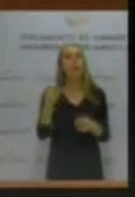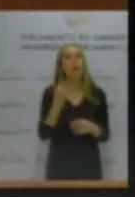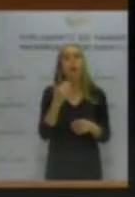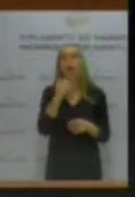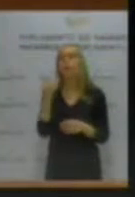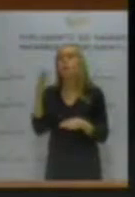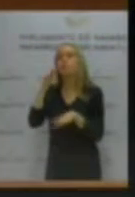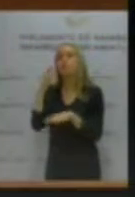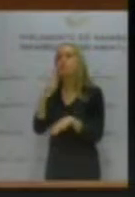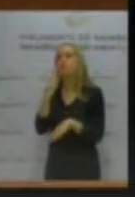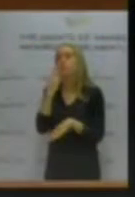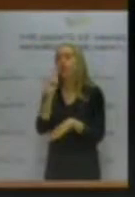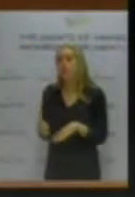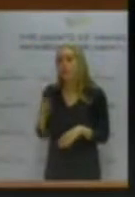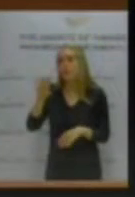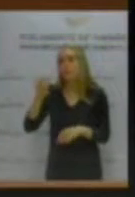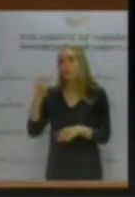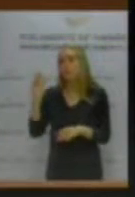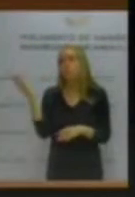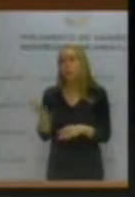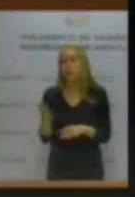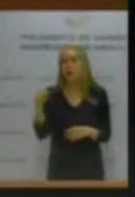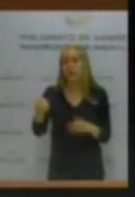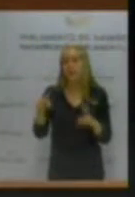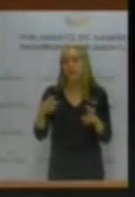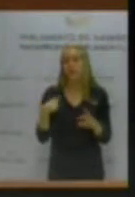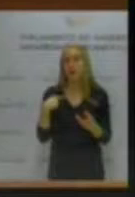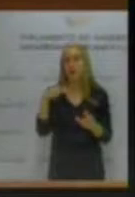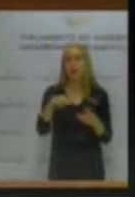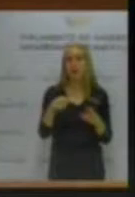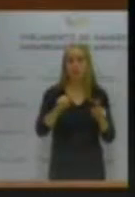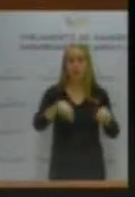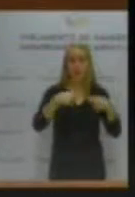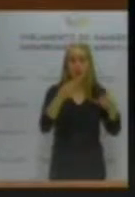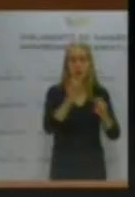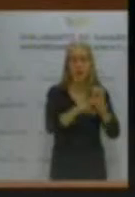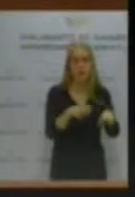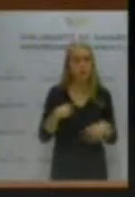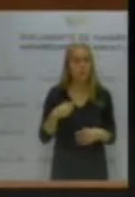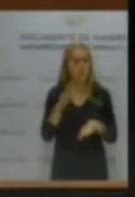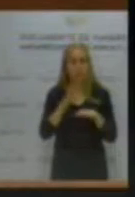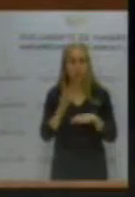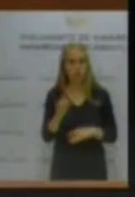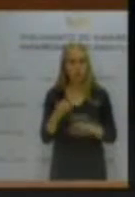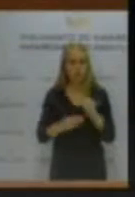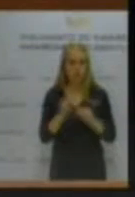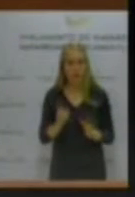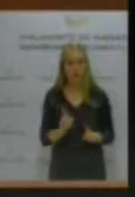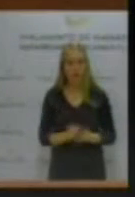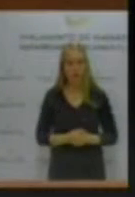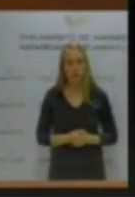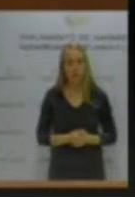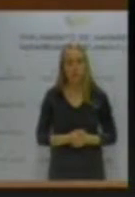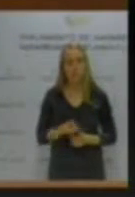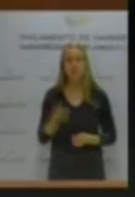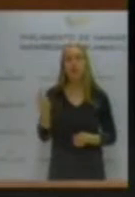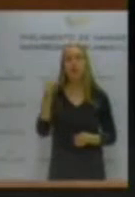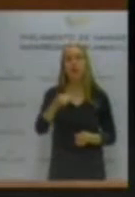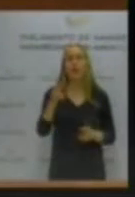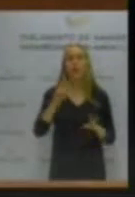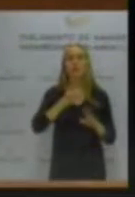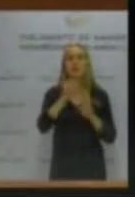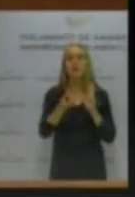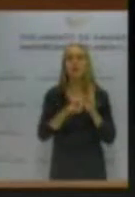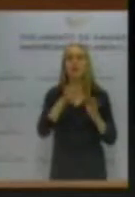y desincentivar el vertido. Y tampoco lo hace. Además, se insiste en que la ley cumple